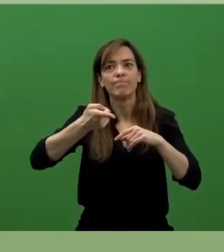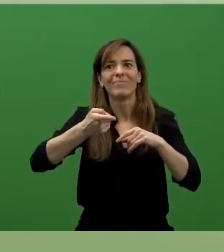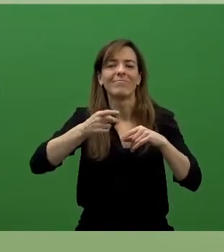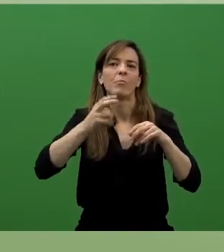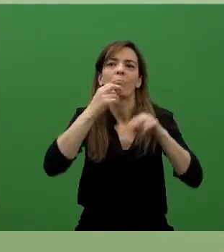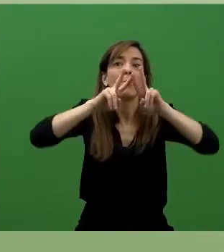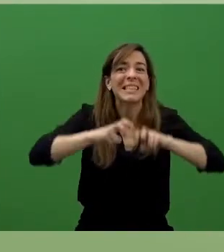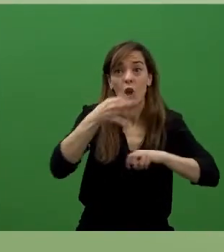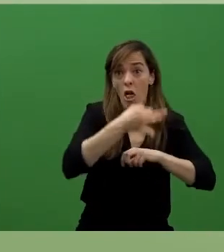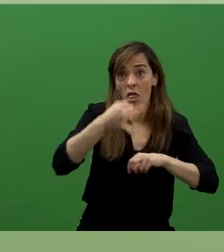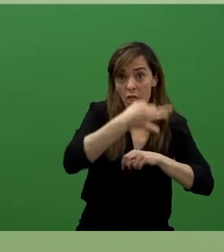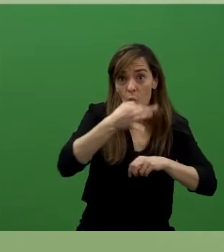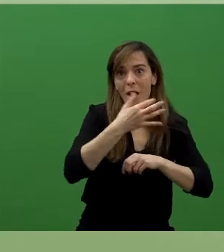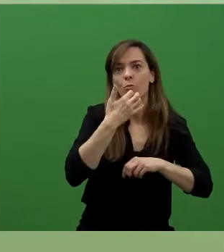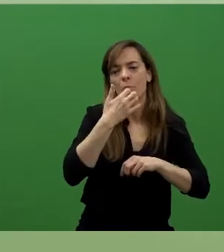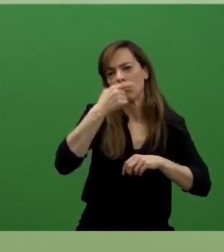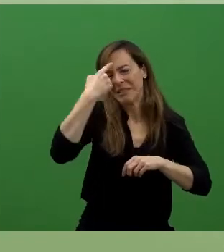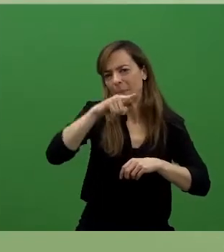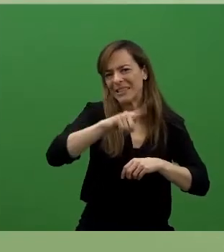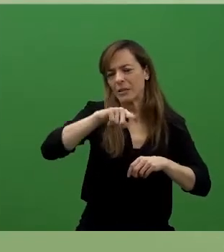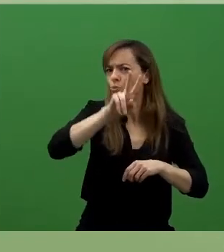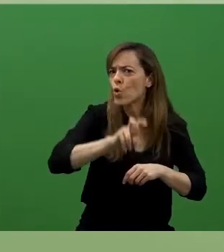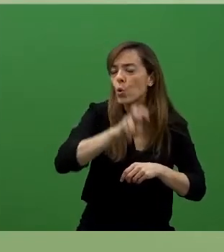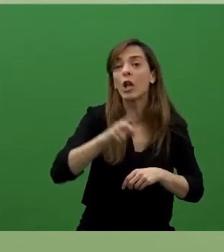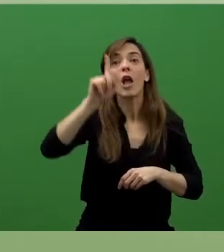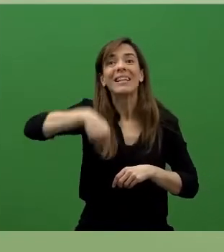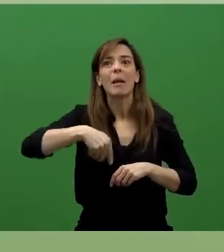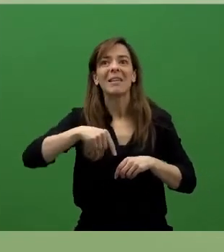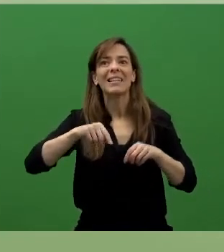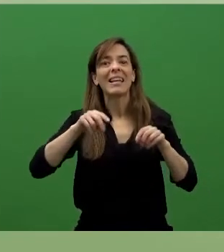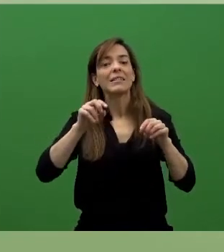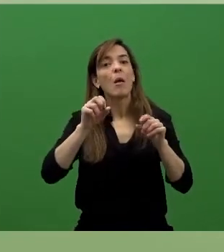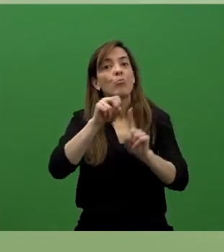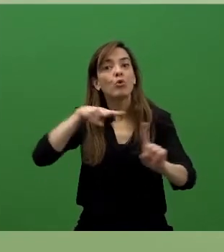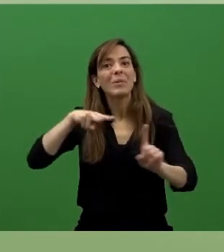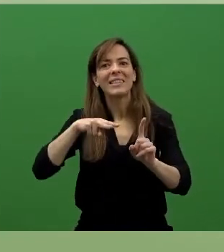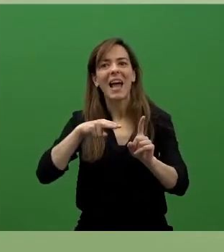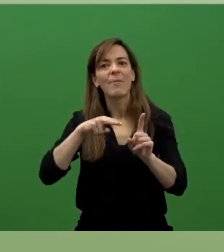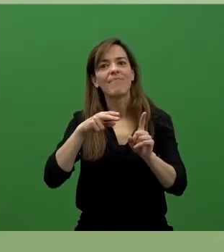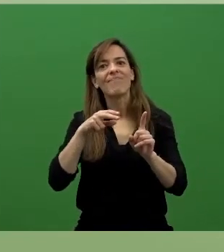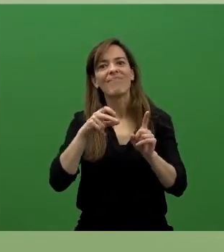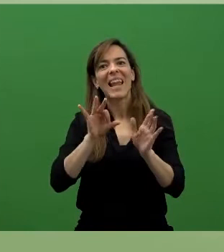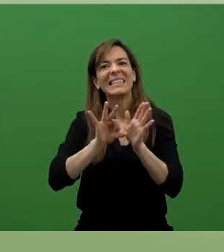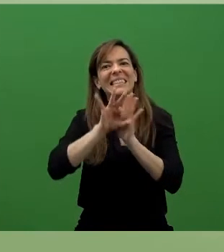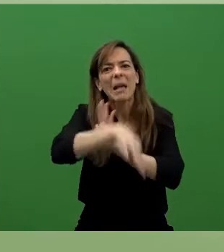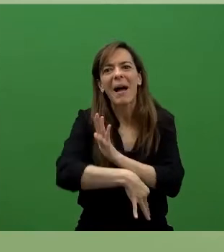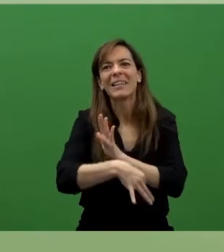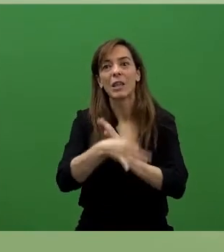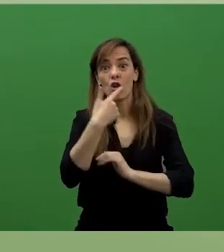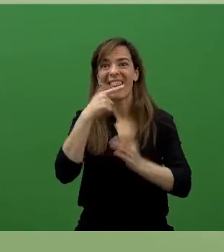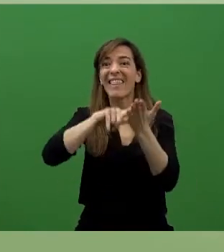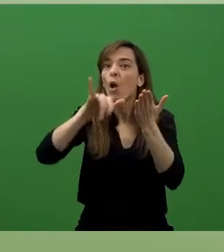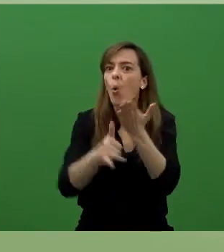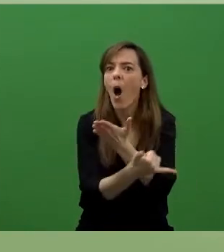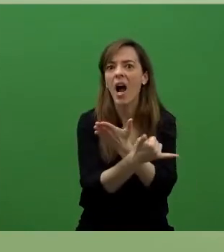ejemplo, con mutaciones de genes. Tenemos estándares semánticos, es decir, estándares de lenguaje